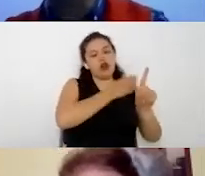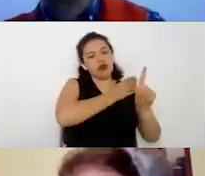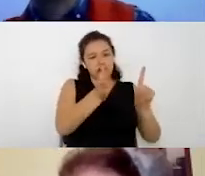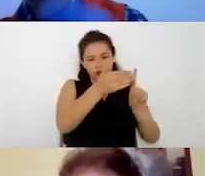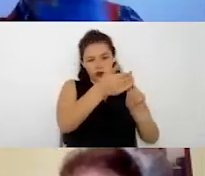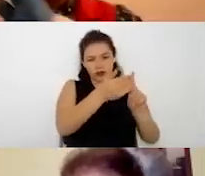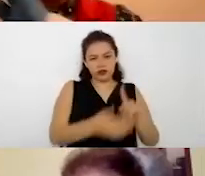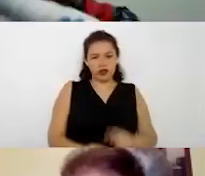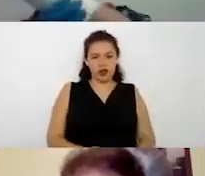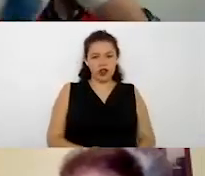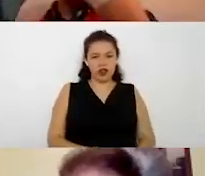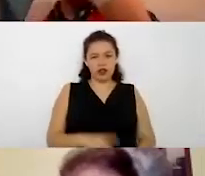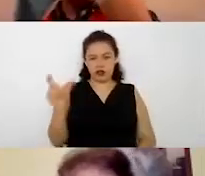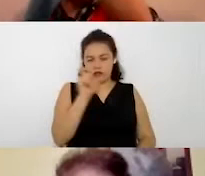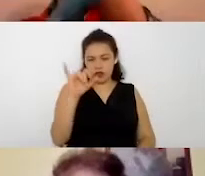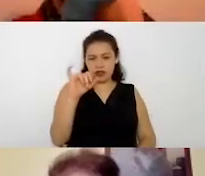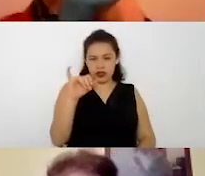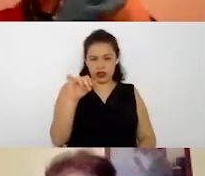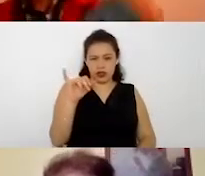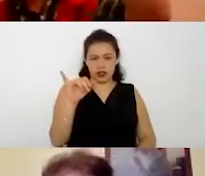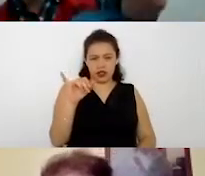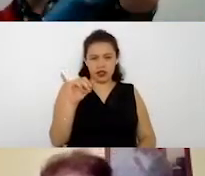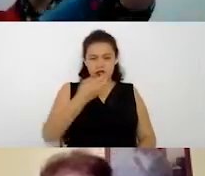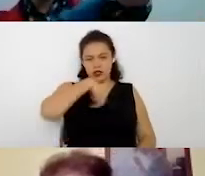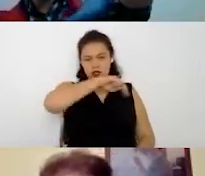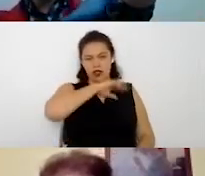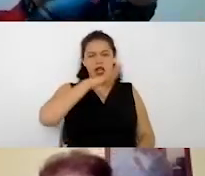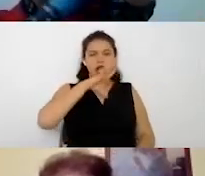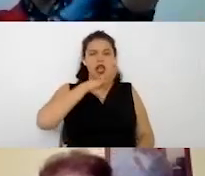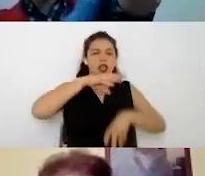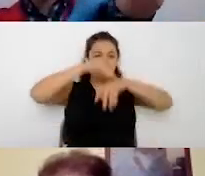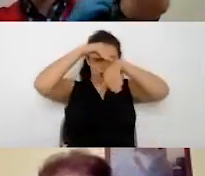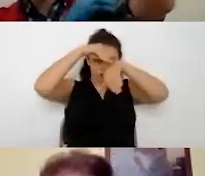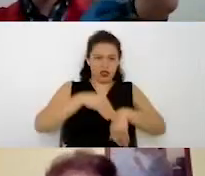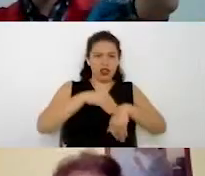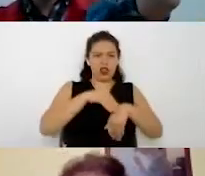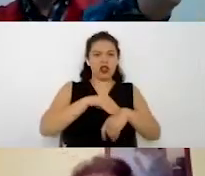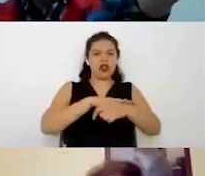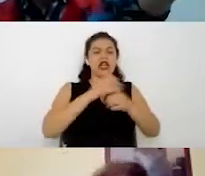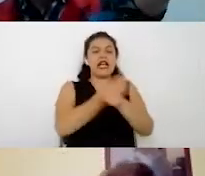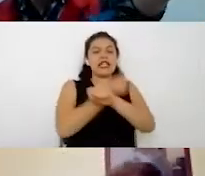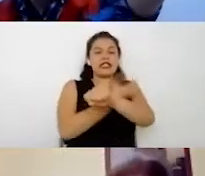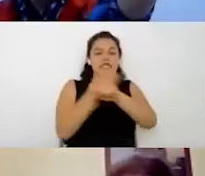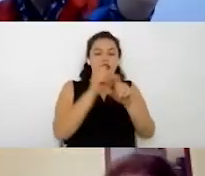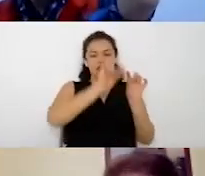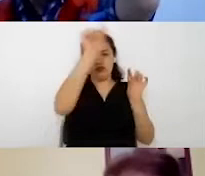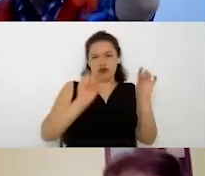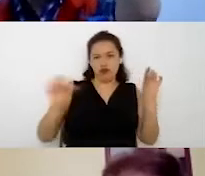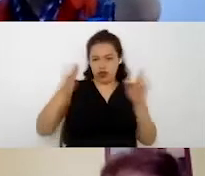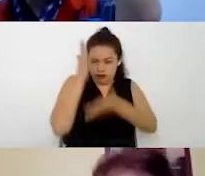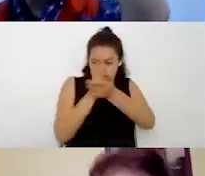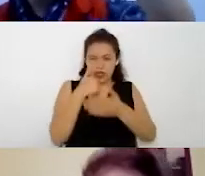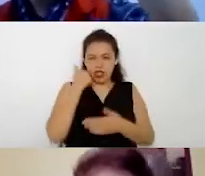cuando efectivamente nosotros hacemos una presión, tratamos de cortar la circulación sanguínea, pero